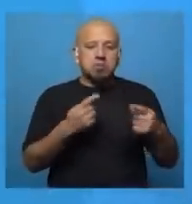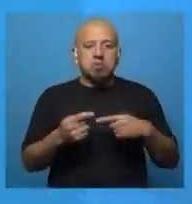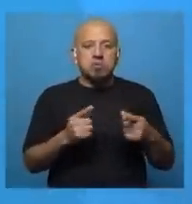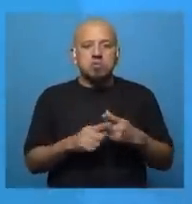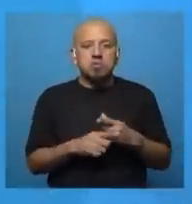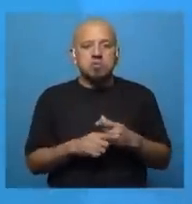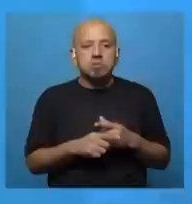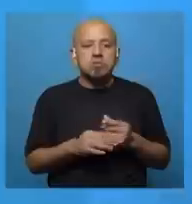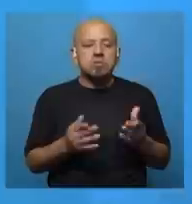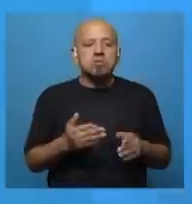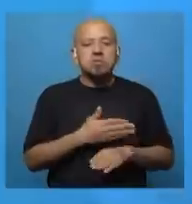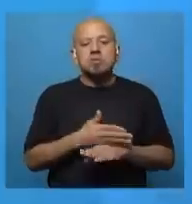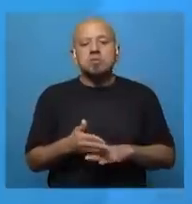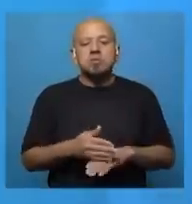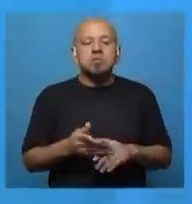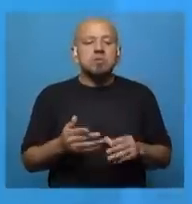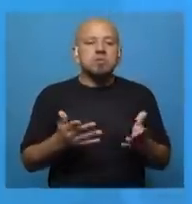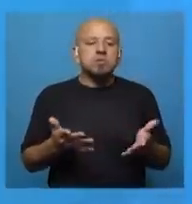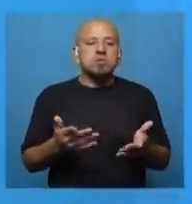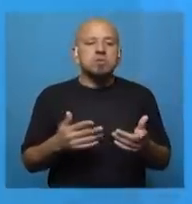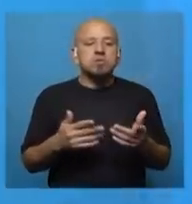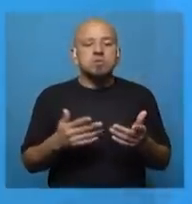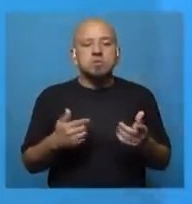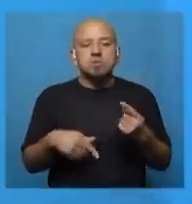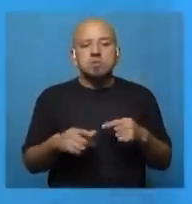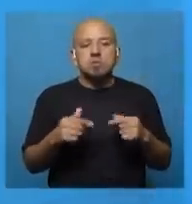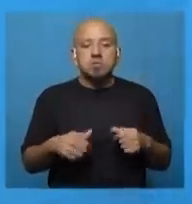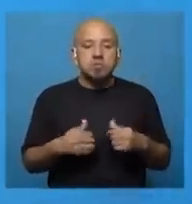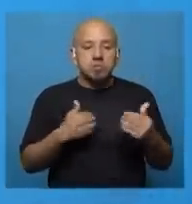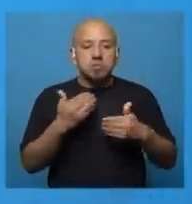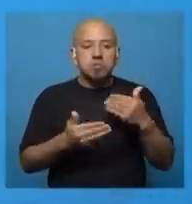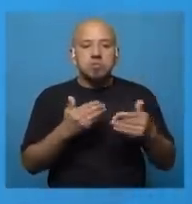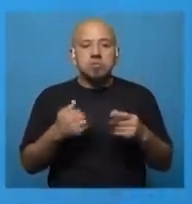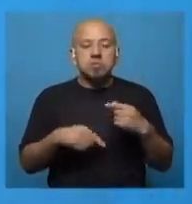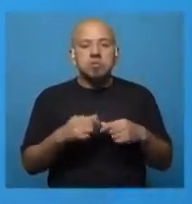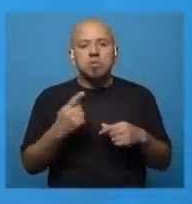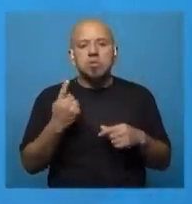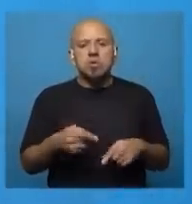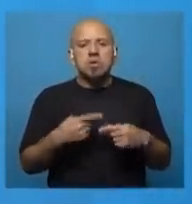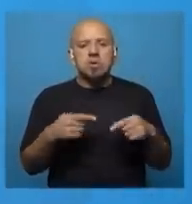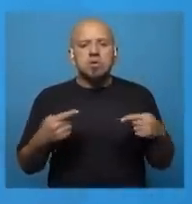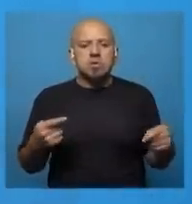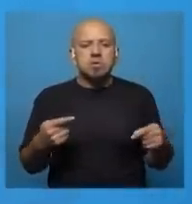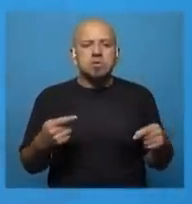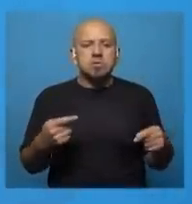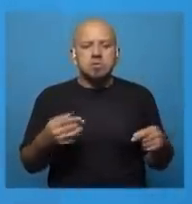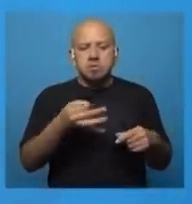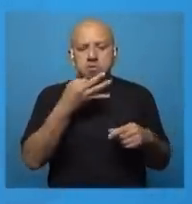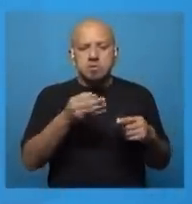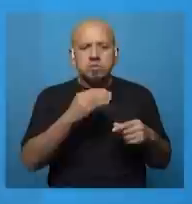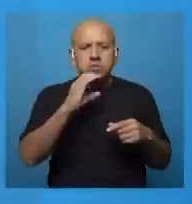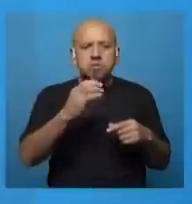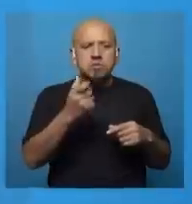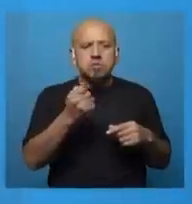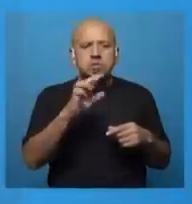y después Bueno nos puso un poco al tanto de cómo venía procesándose el caso una de las cosas que Charles carrera y yo le